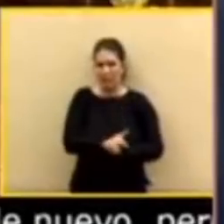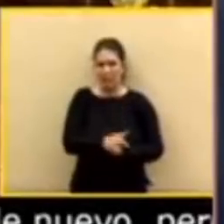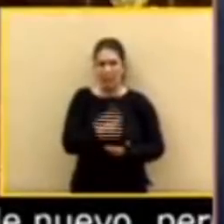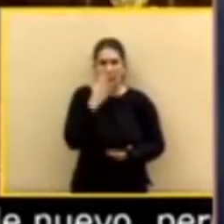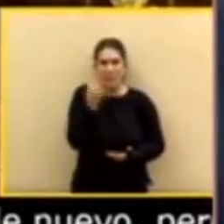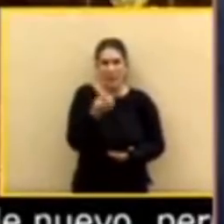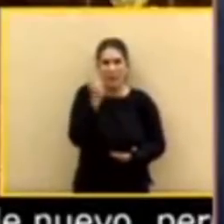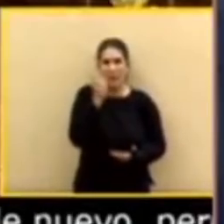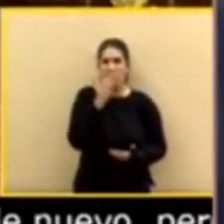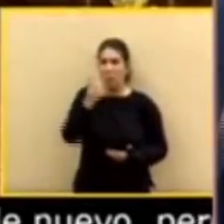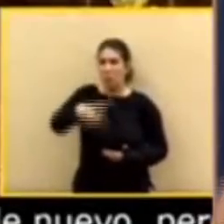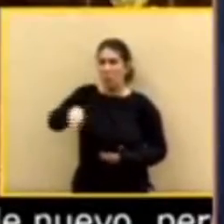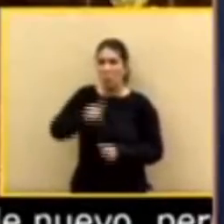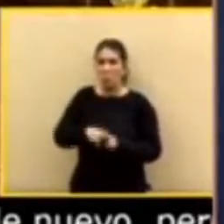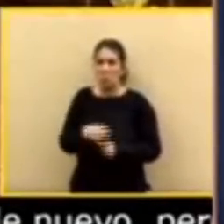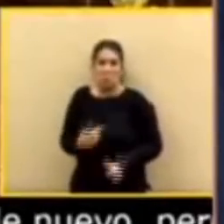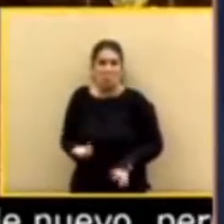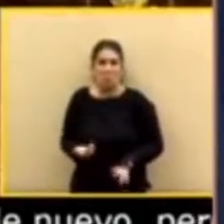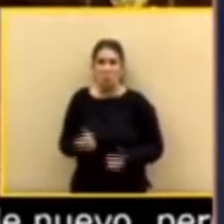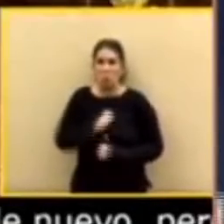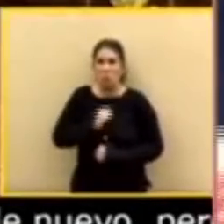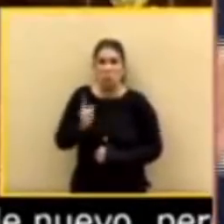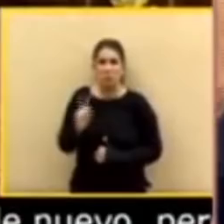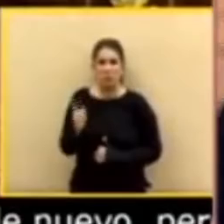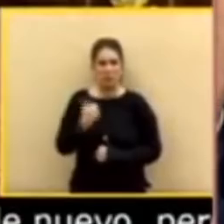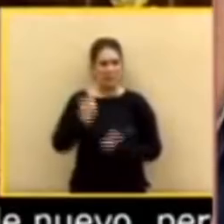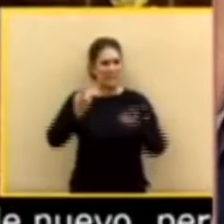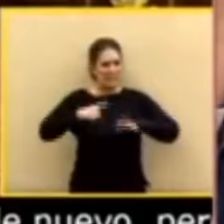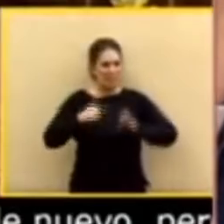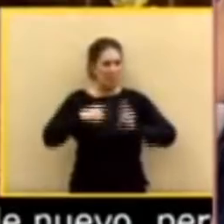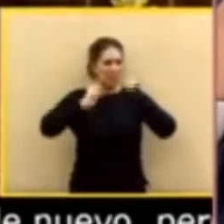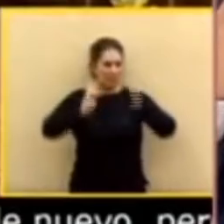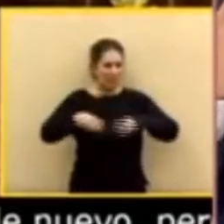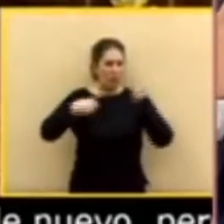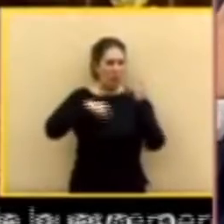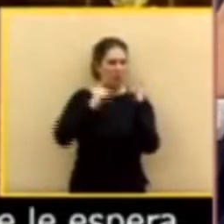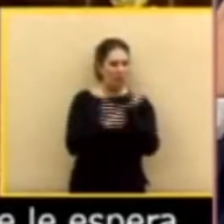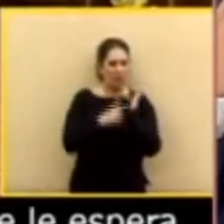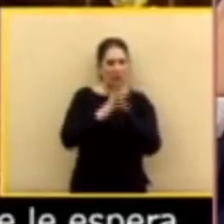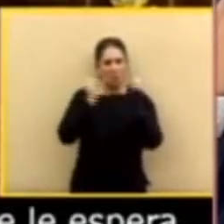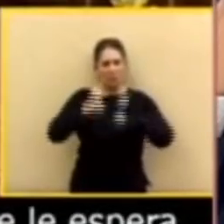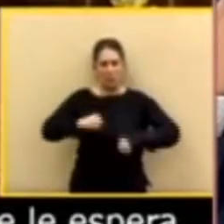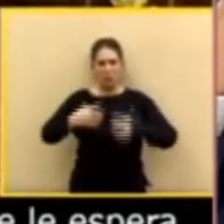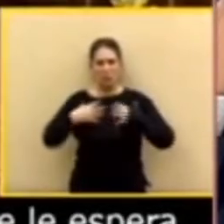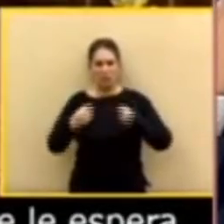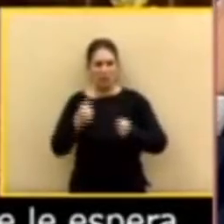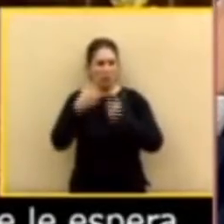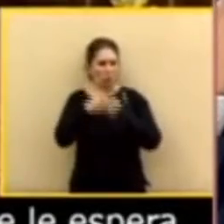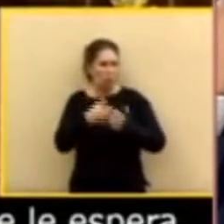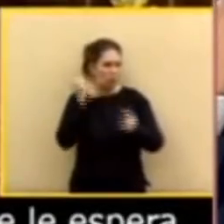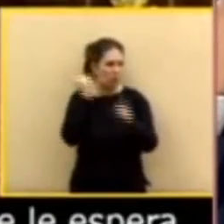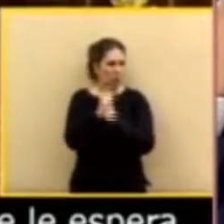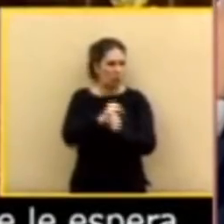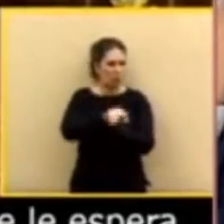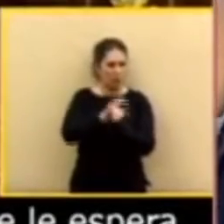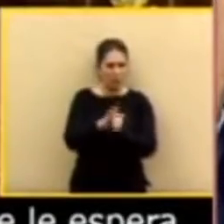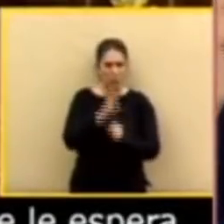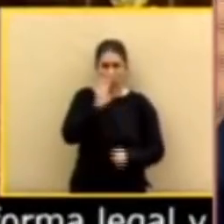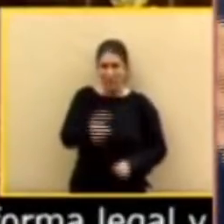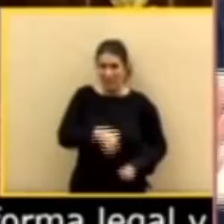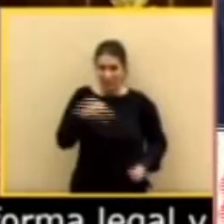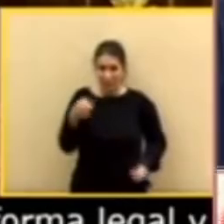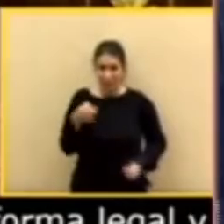han vencido a ETA. Pero él sabe que ETA tiene un comando parlamentario que se sienta enfrente de él, que es